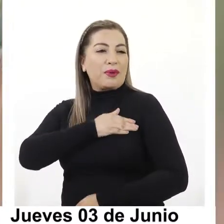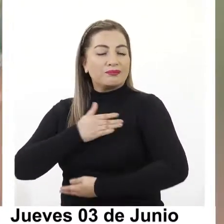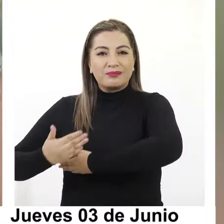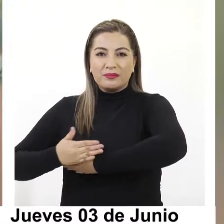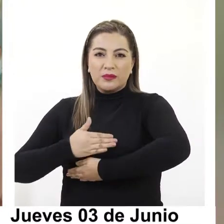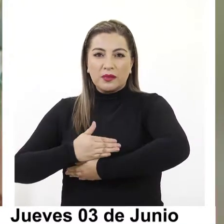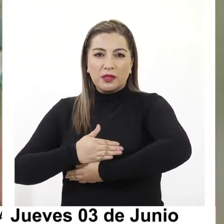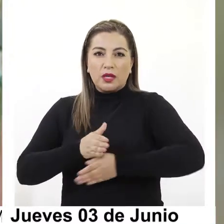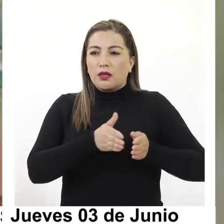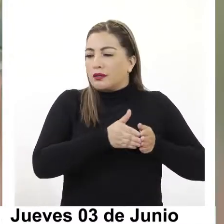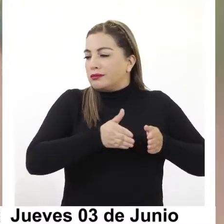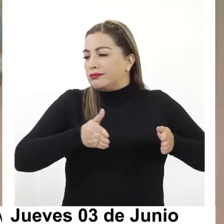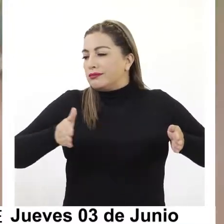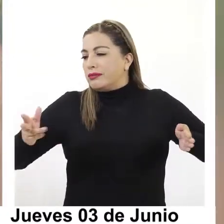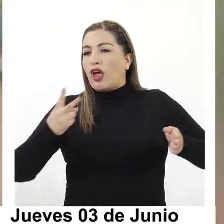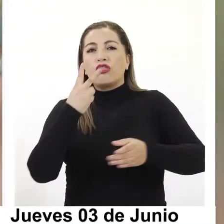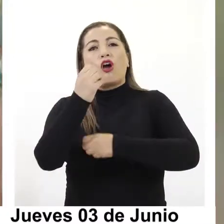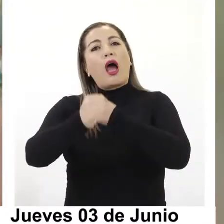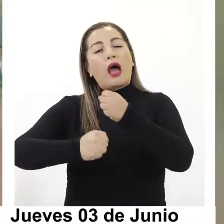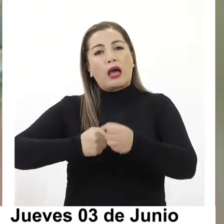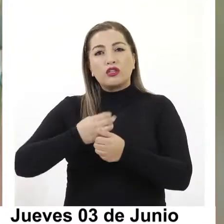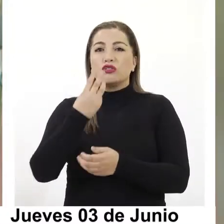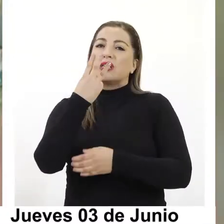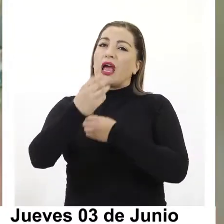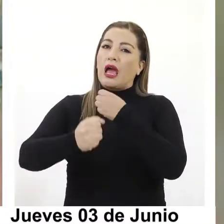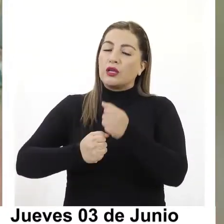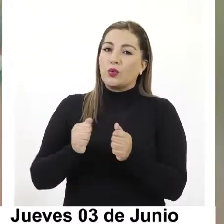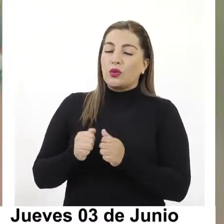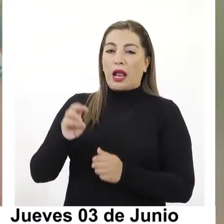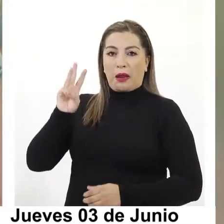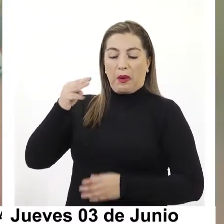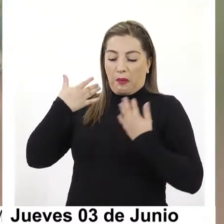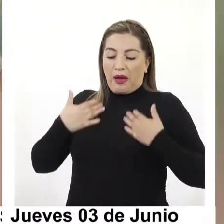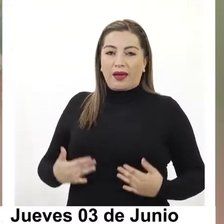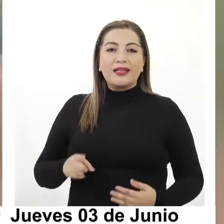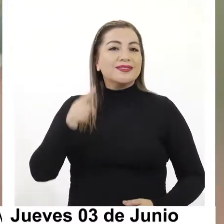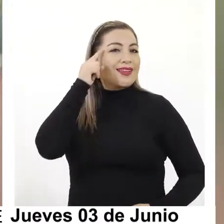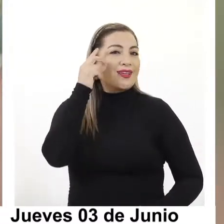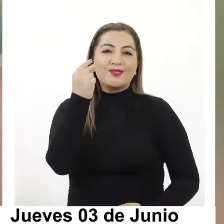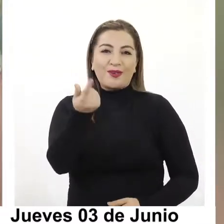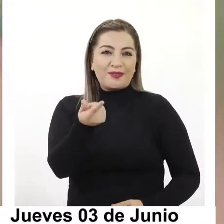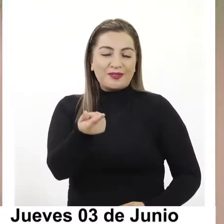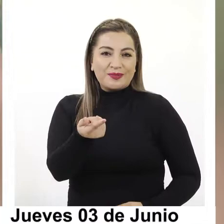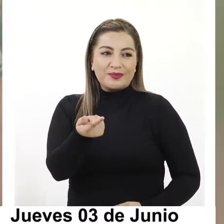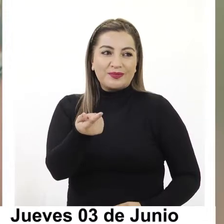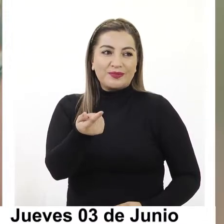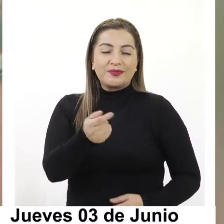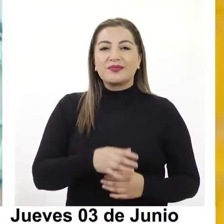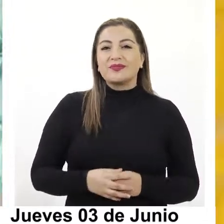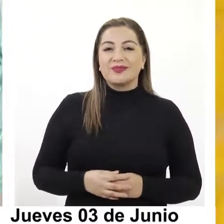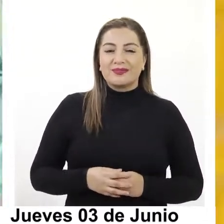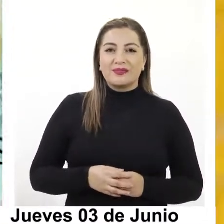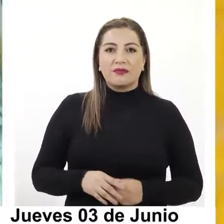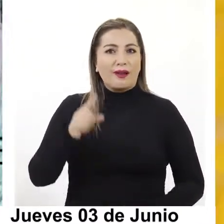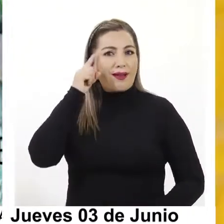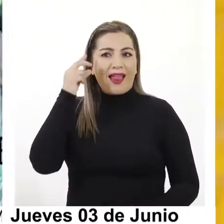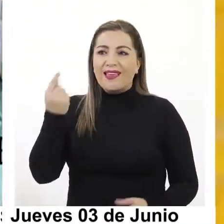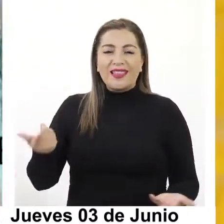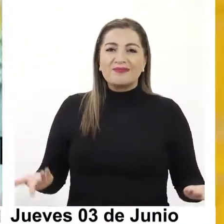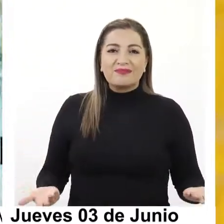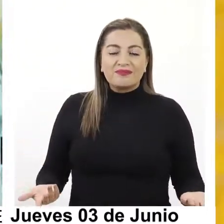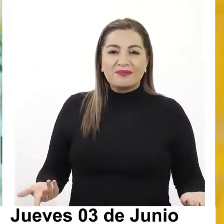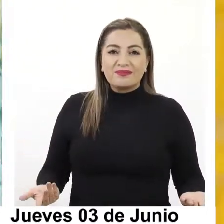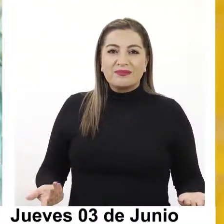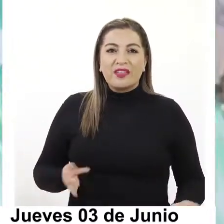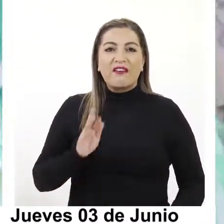esta prenda dure dos años, tres años con la mamá. Eso es innovar, entonces a eso le apostamos. La iniciativa